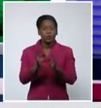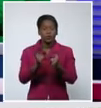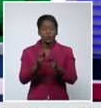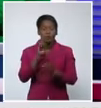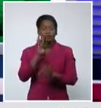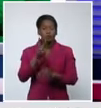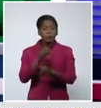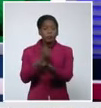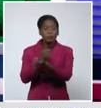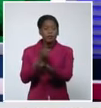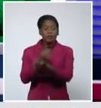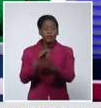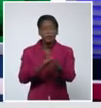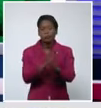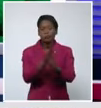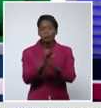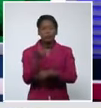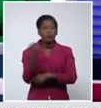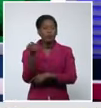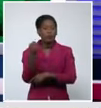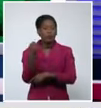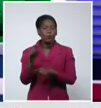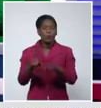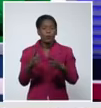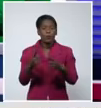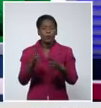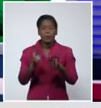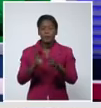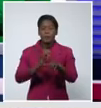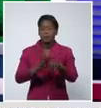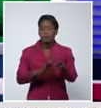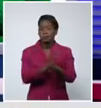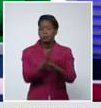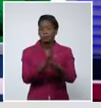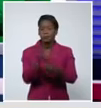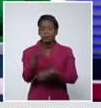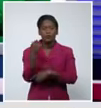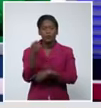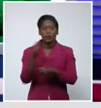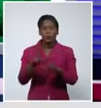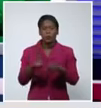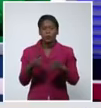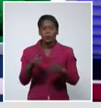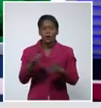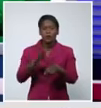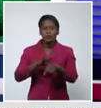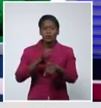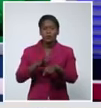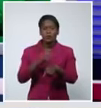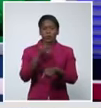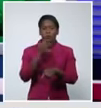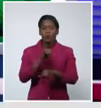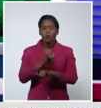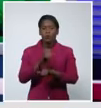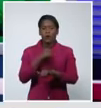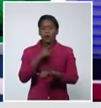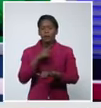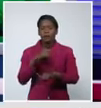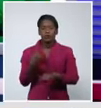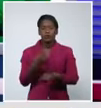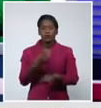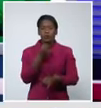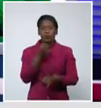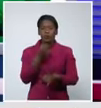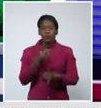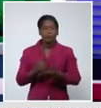peligro. Primero por la enfermedad, que te puede salvar, puede que no te dé,